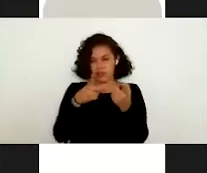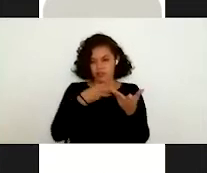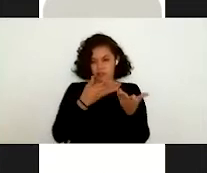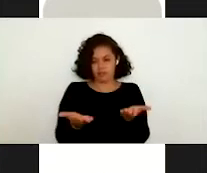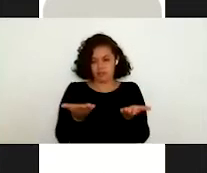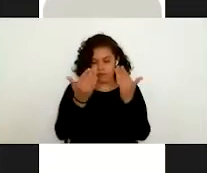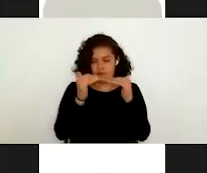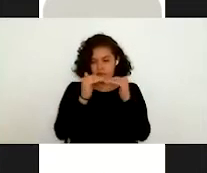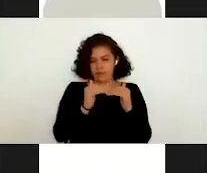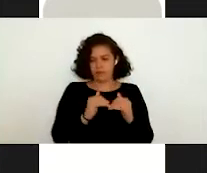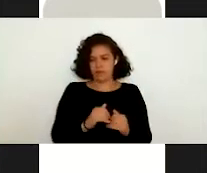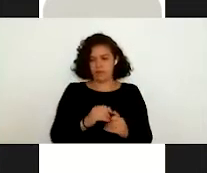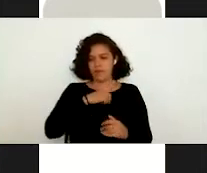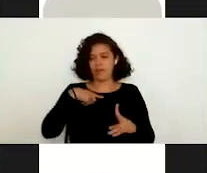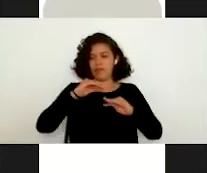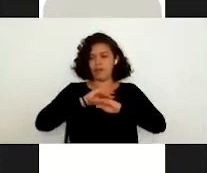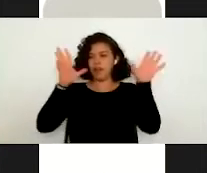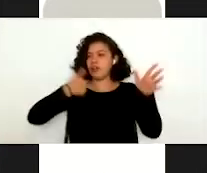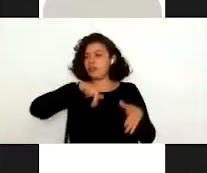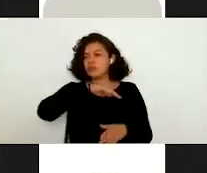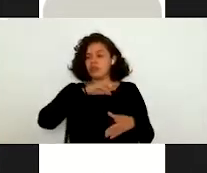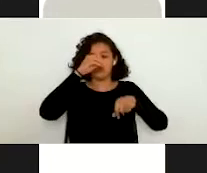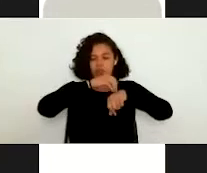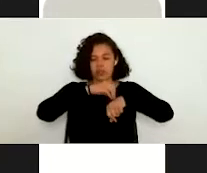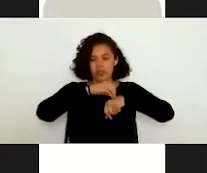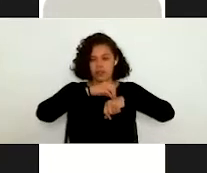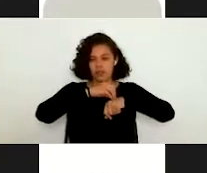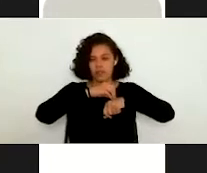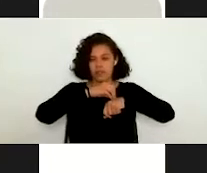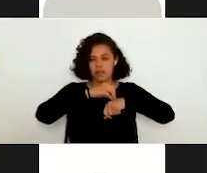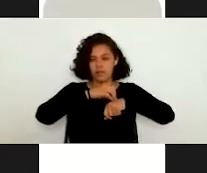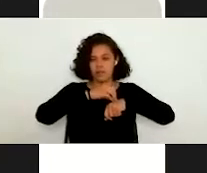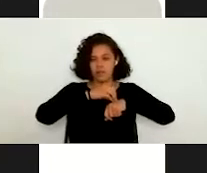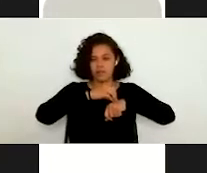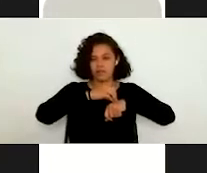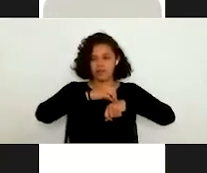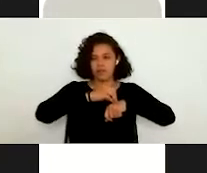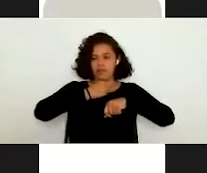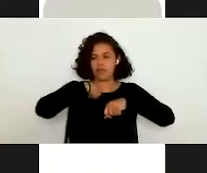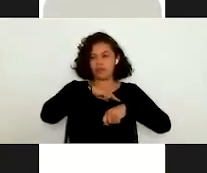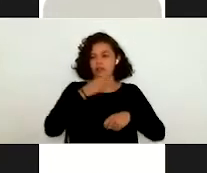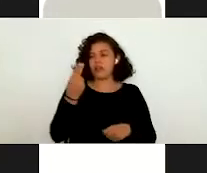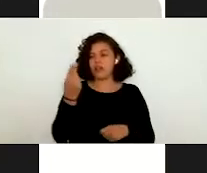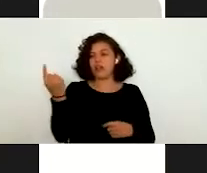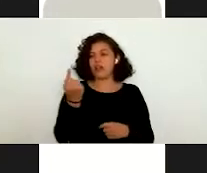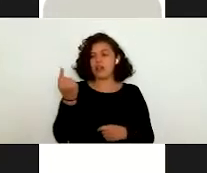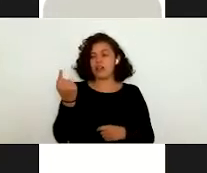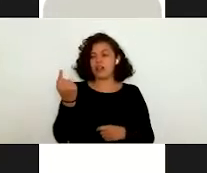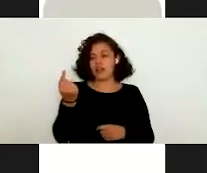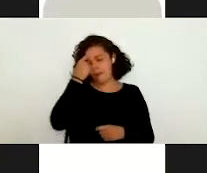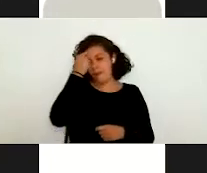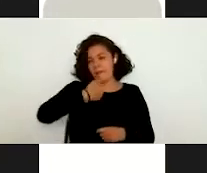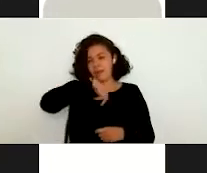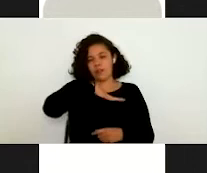en claro qué es lo que queremos, qué es todo lo que necesitamos para saber lo que se nos